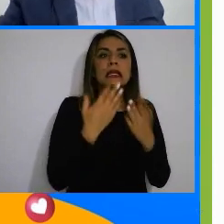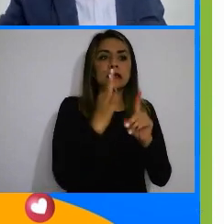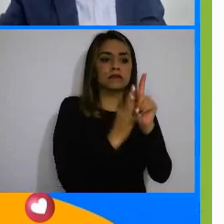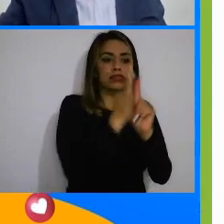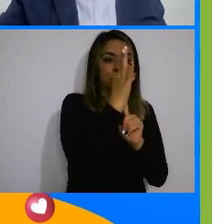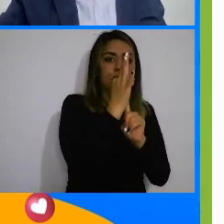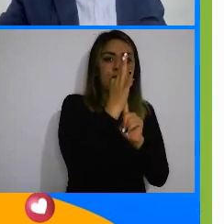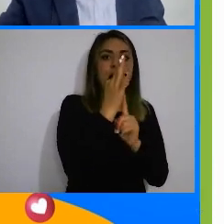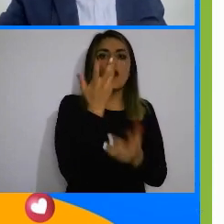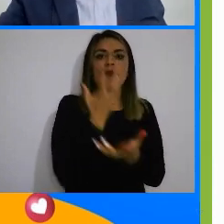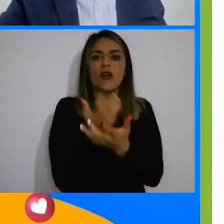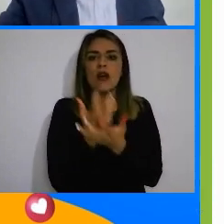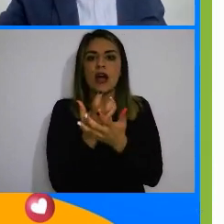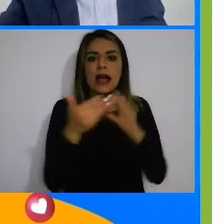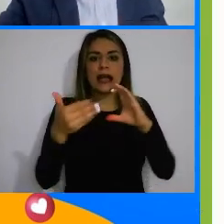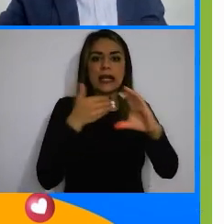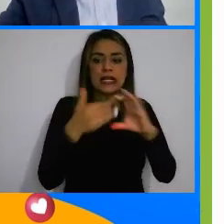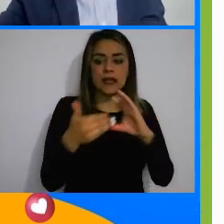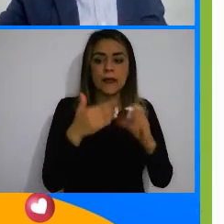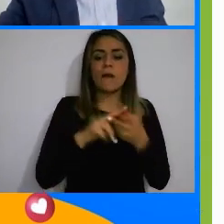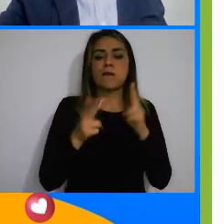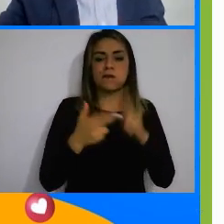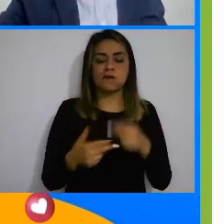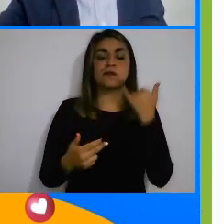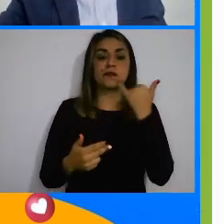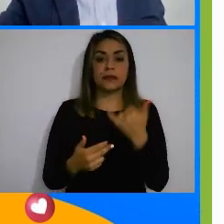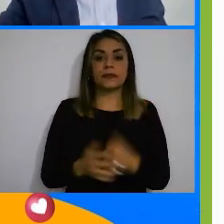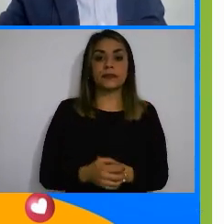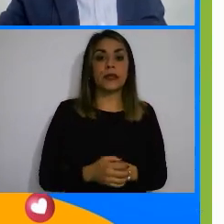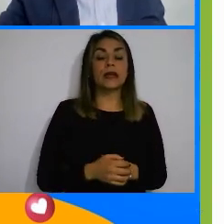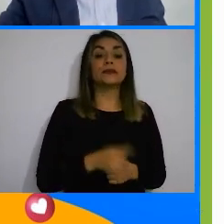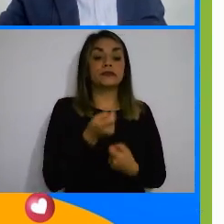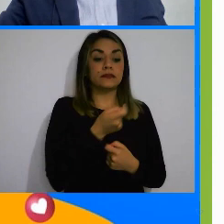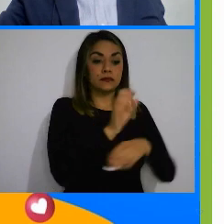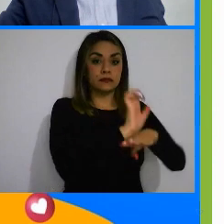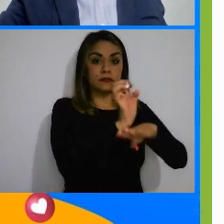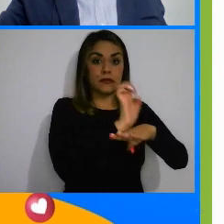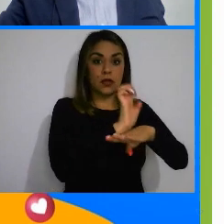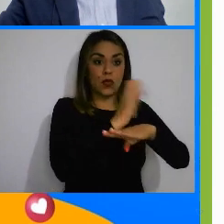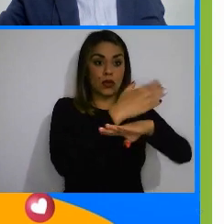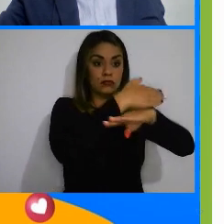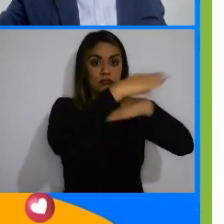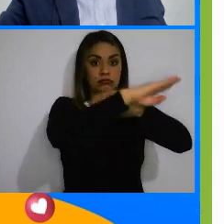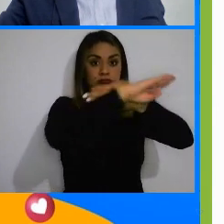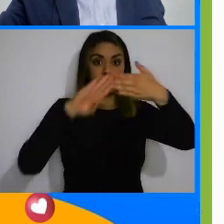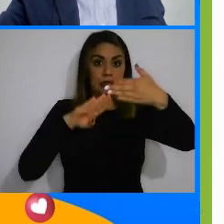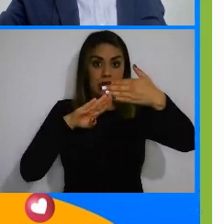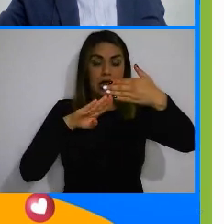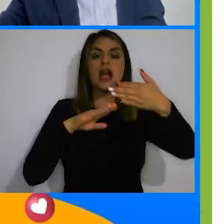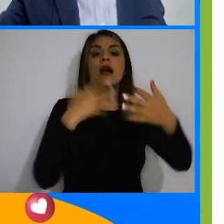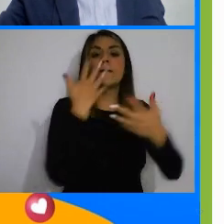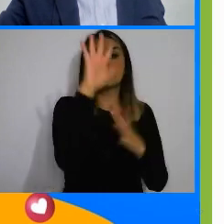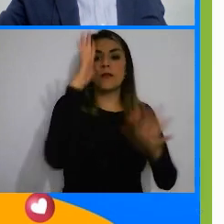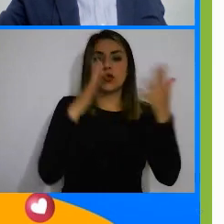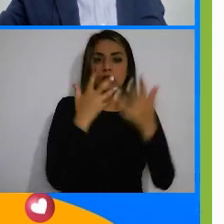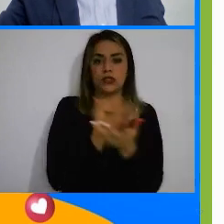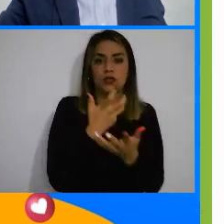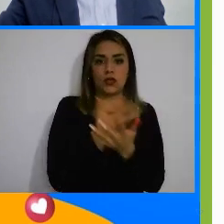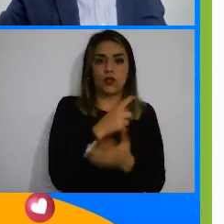altitud. Miren que vamos a encontrar lo mismo, miren. Cerca del Ecuador, bosques tropicales, ¿sí?